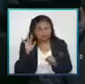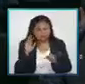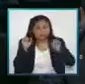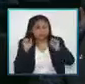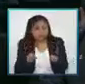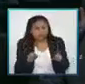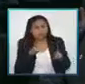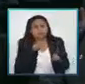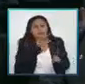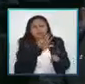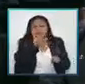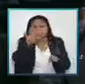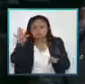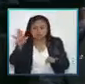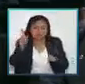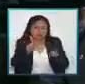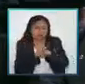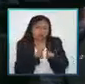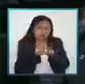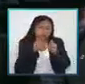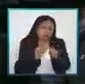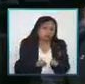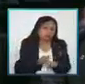que tuviesen ellos